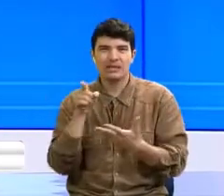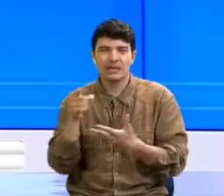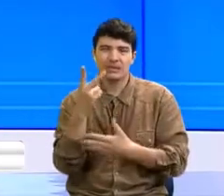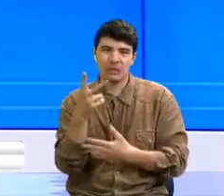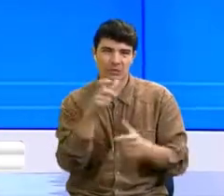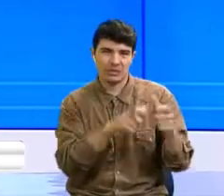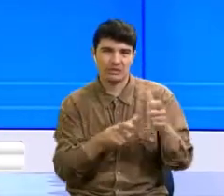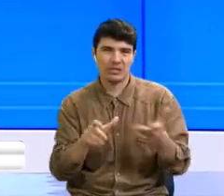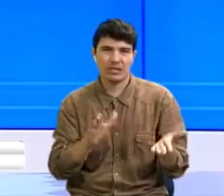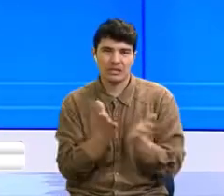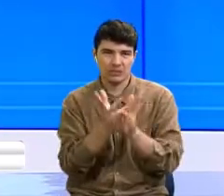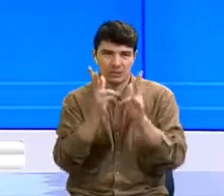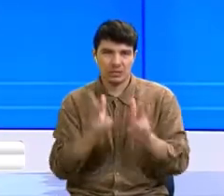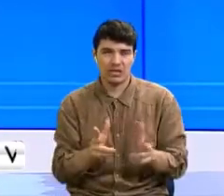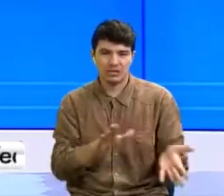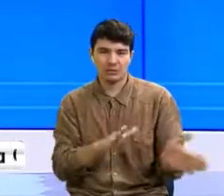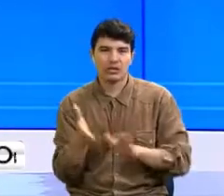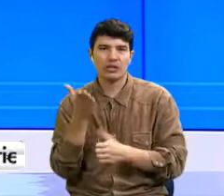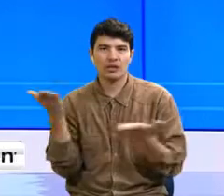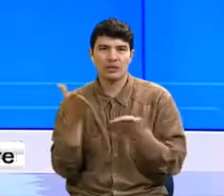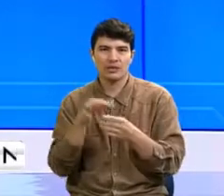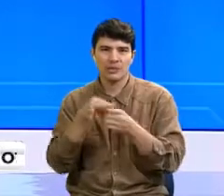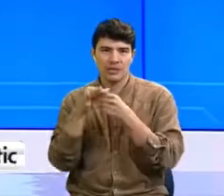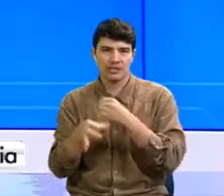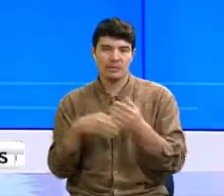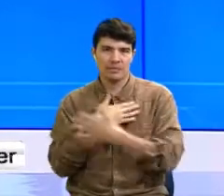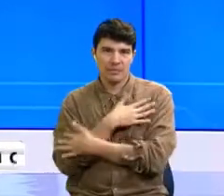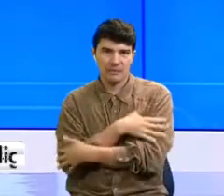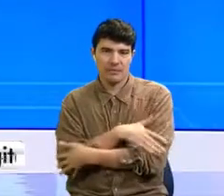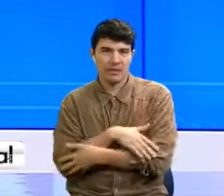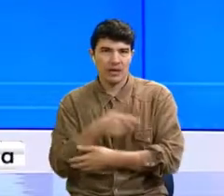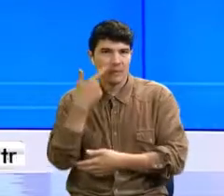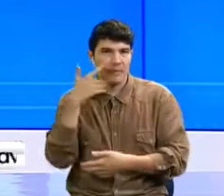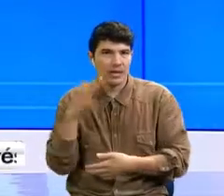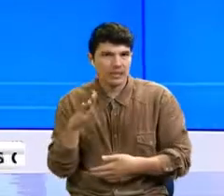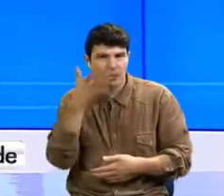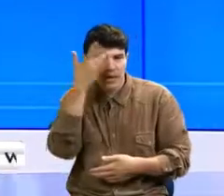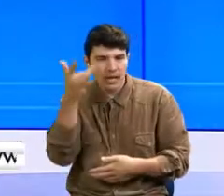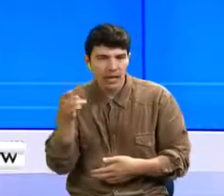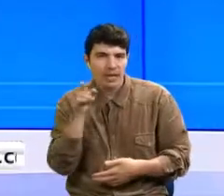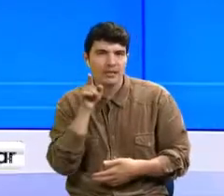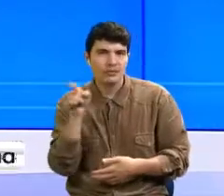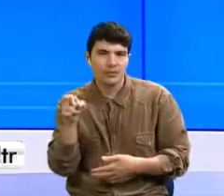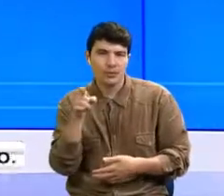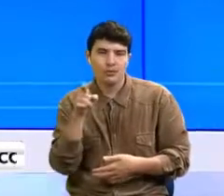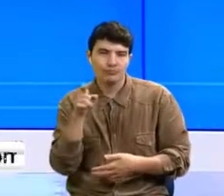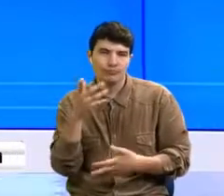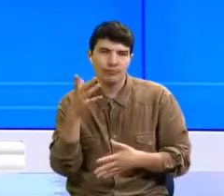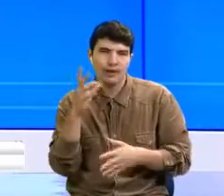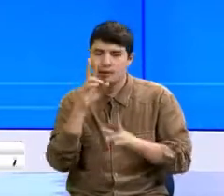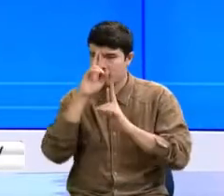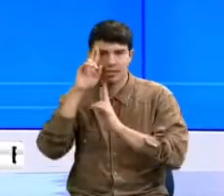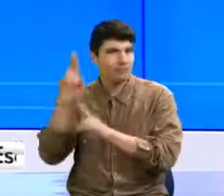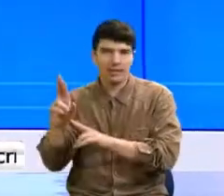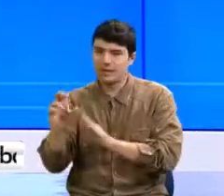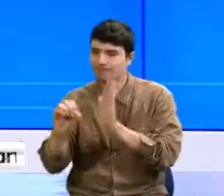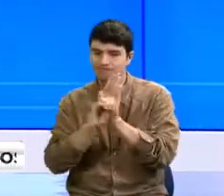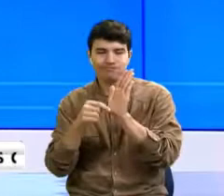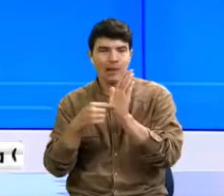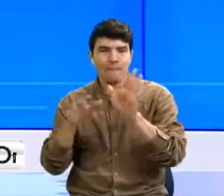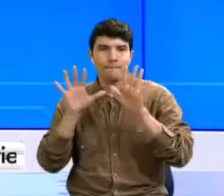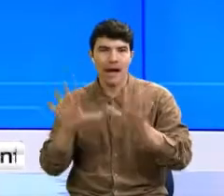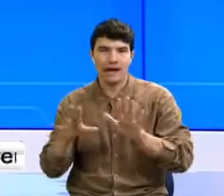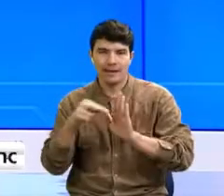a dos estudiantes muertos en el municipio de Pamplona. Esto al parecer por omitir una señal de pare. Pero ¿quién omitió esta señal?